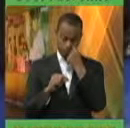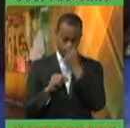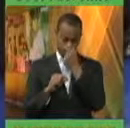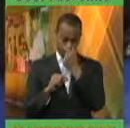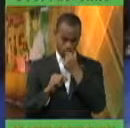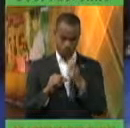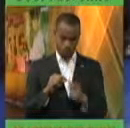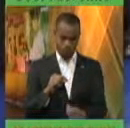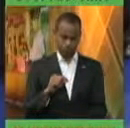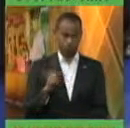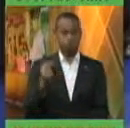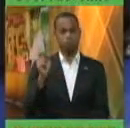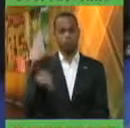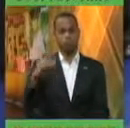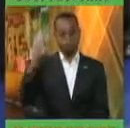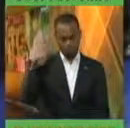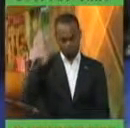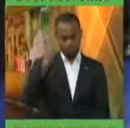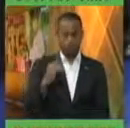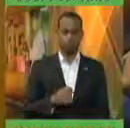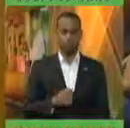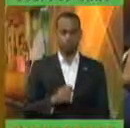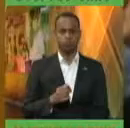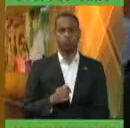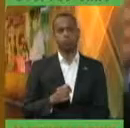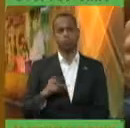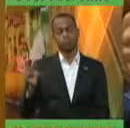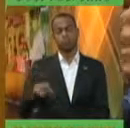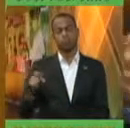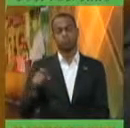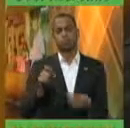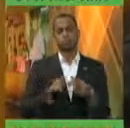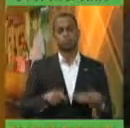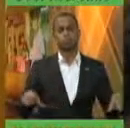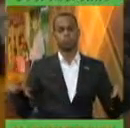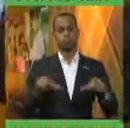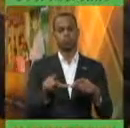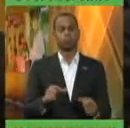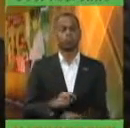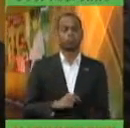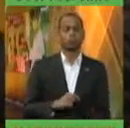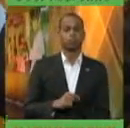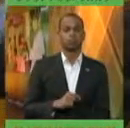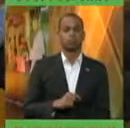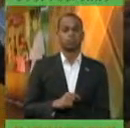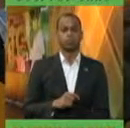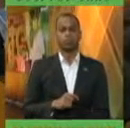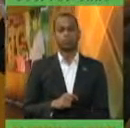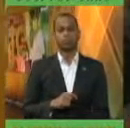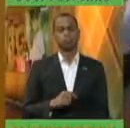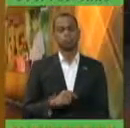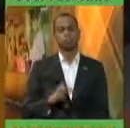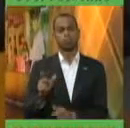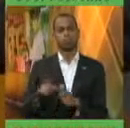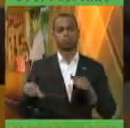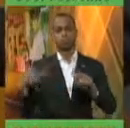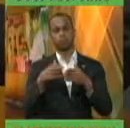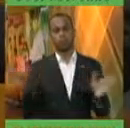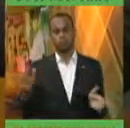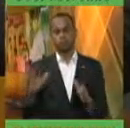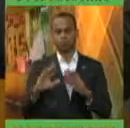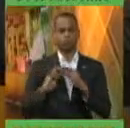crear conciencia a conciencia en todos los usuarios del espacio público de la ciudad